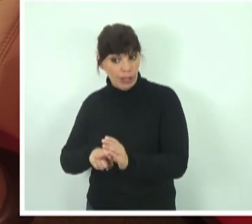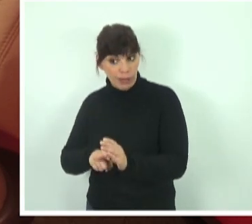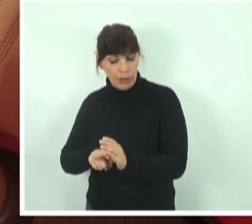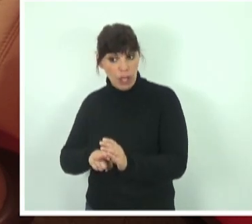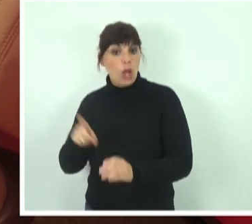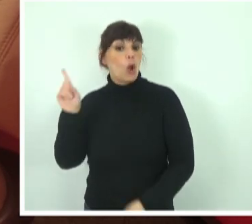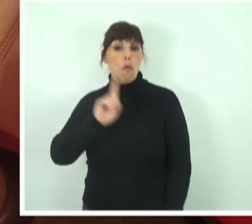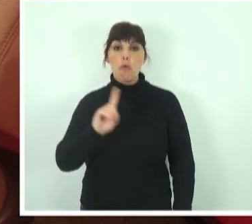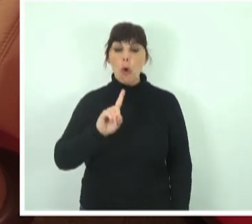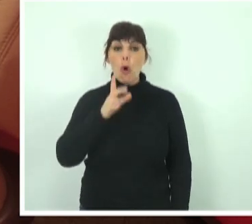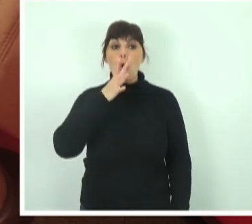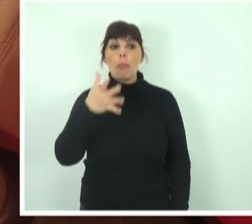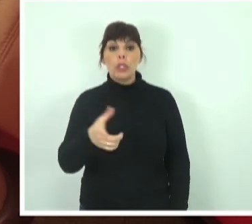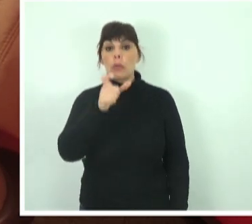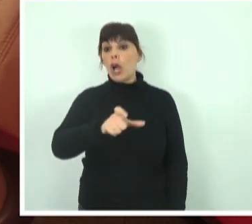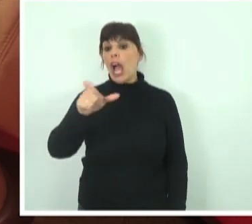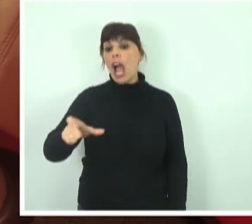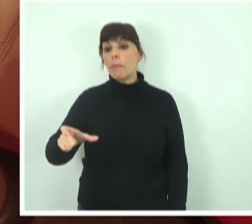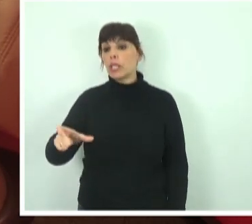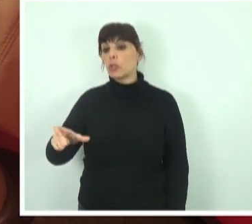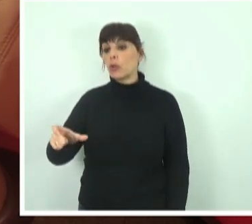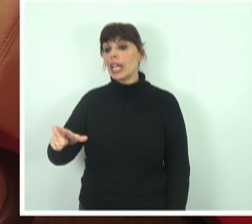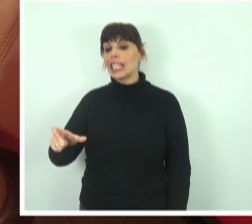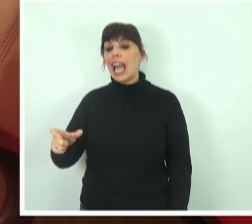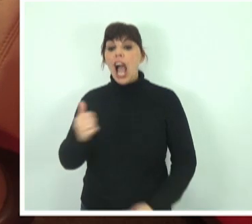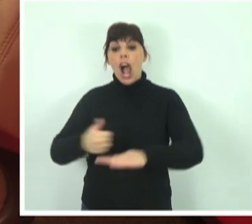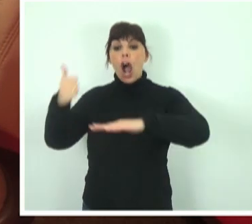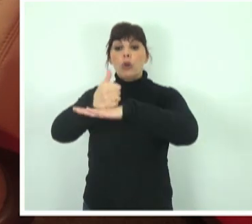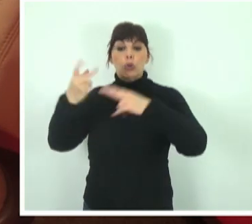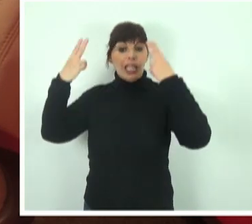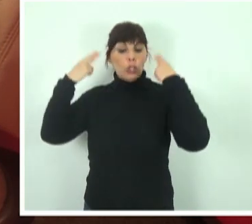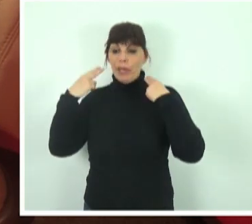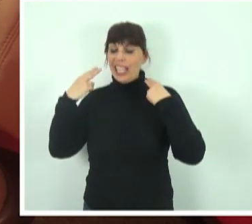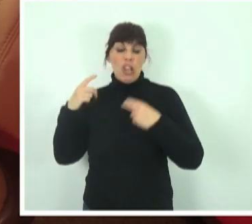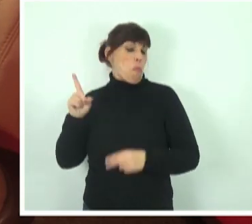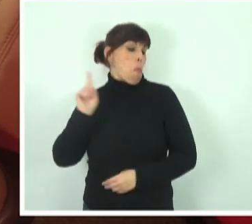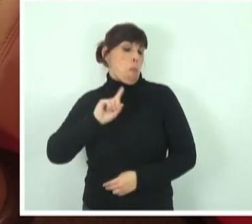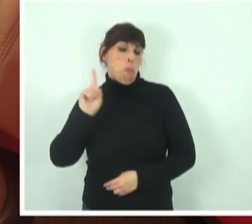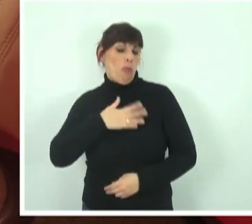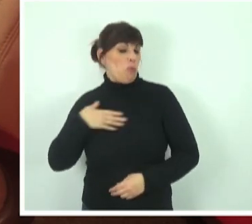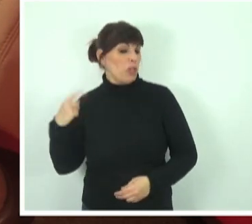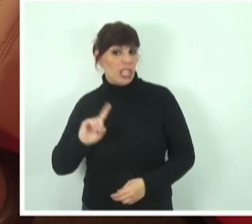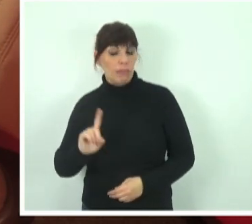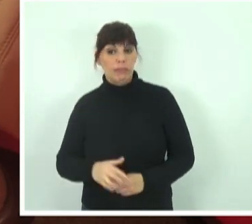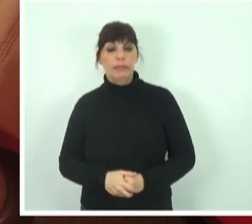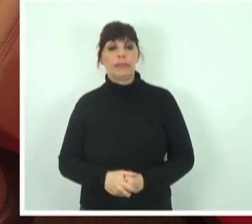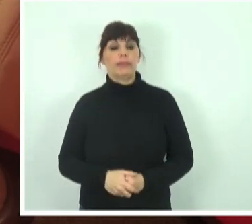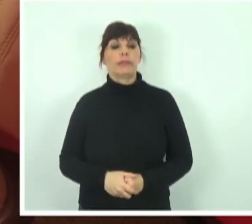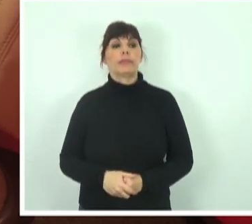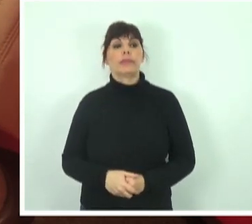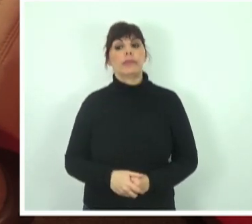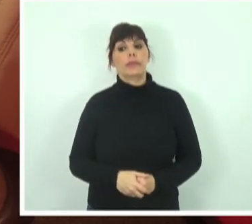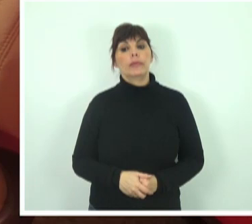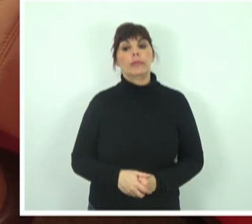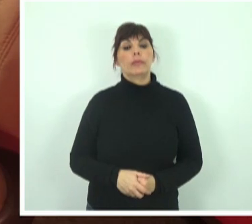autoridad. Piensan que si van de un sitio a otro pueden coger lo mejor. Pues estás muy equivocado. Nunca tendrás lo